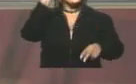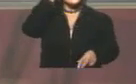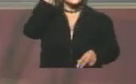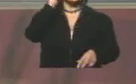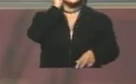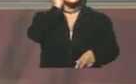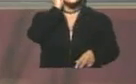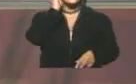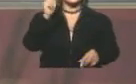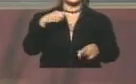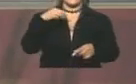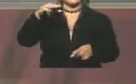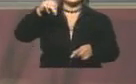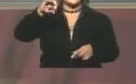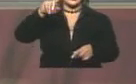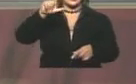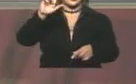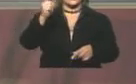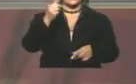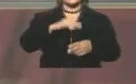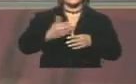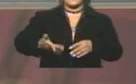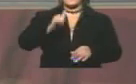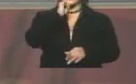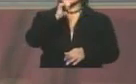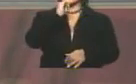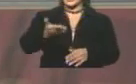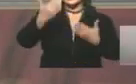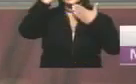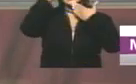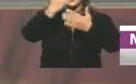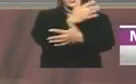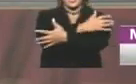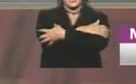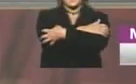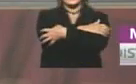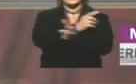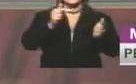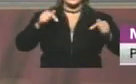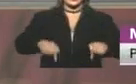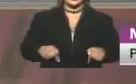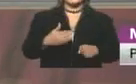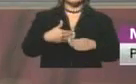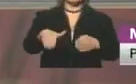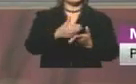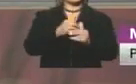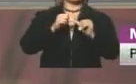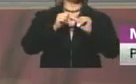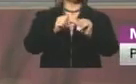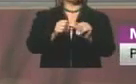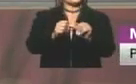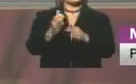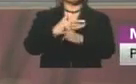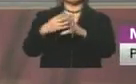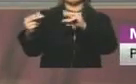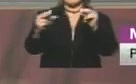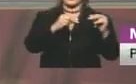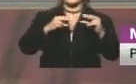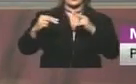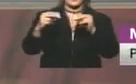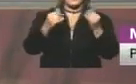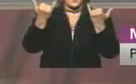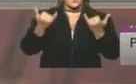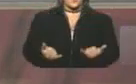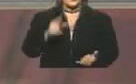cultora Milagros Figuera con ese gran mensaje, un saludo y un abrazo desde acá. Continuamos entonces nuestra conversa y lo vamos a